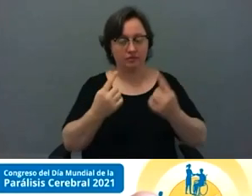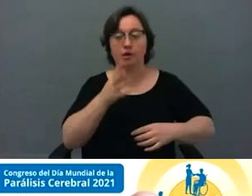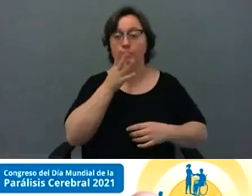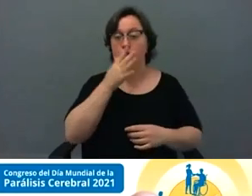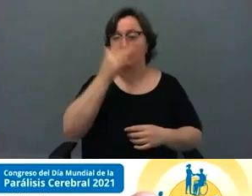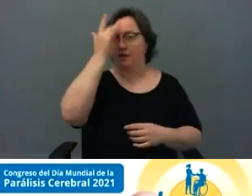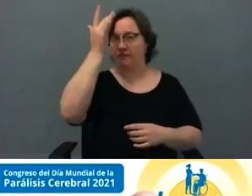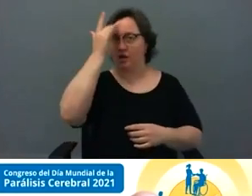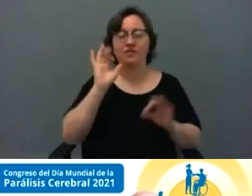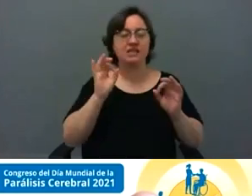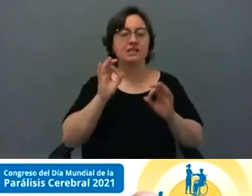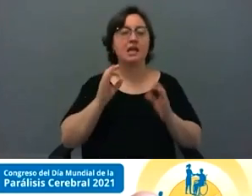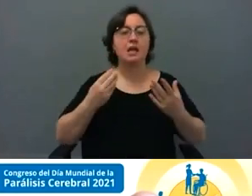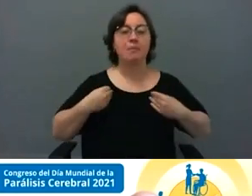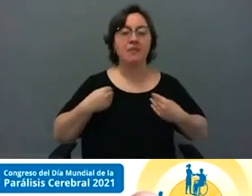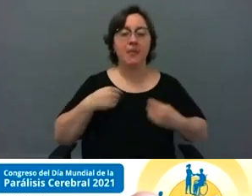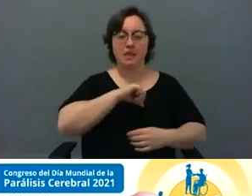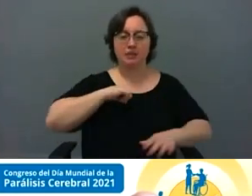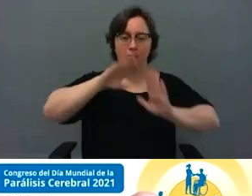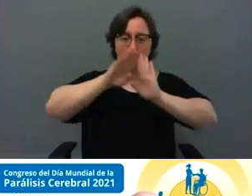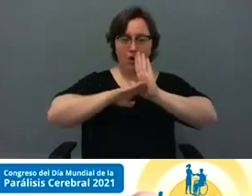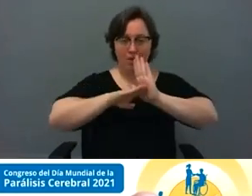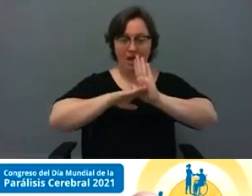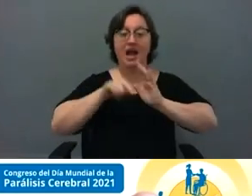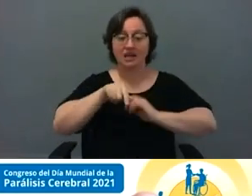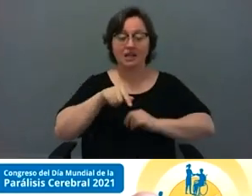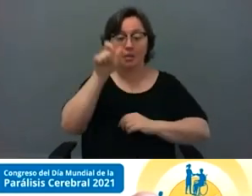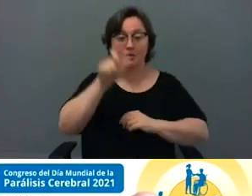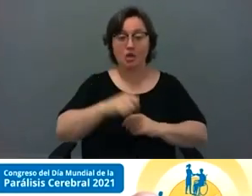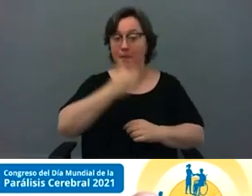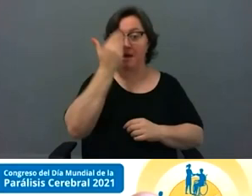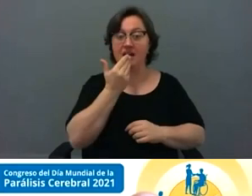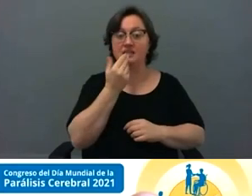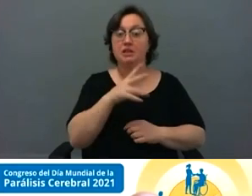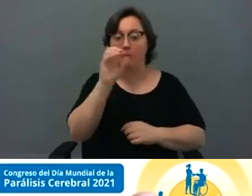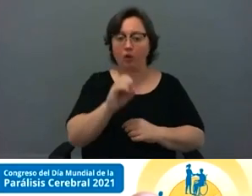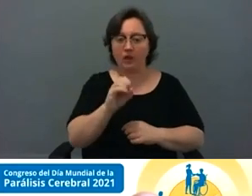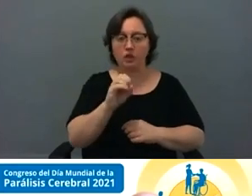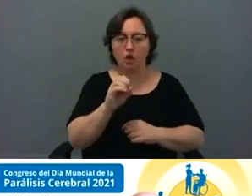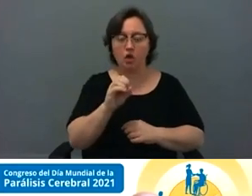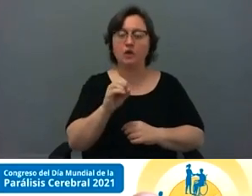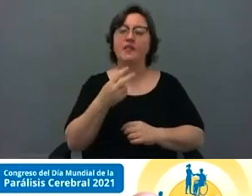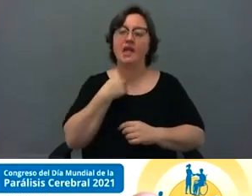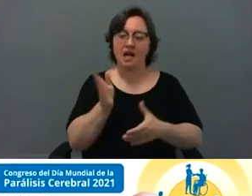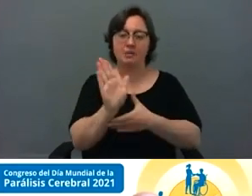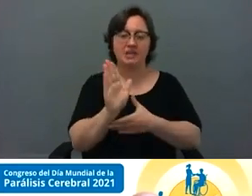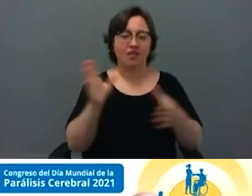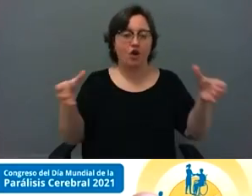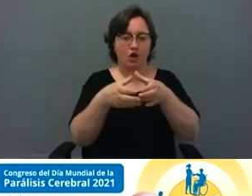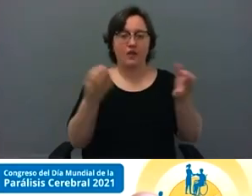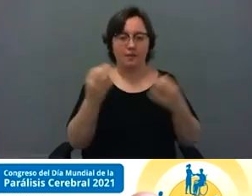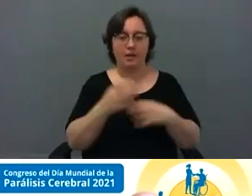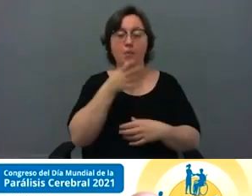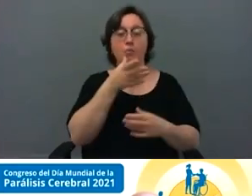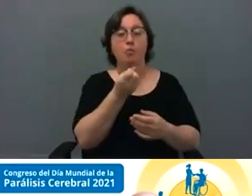vida independiente, también ese 20% de personas con parálisis cerebral tiene que estar representado. Y muchas veces